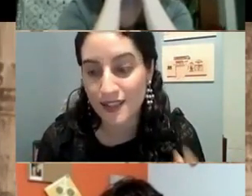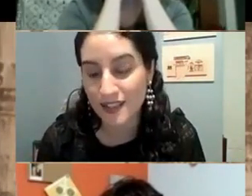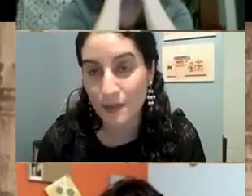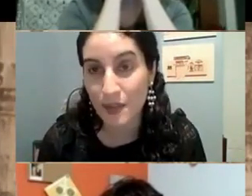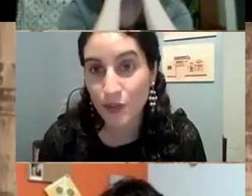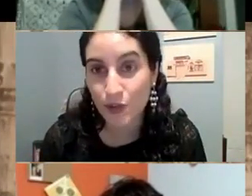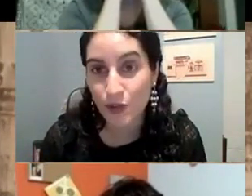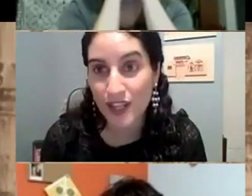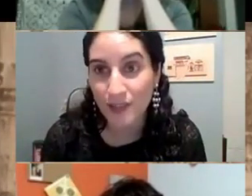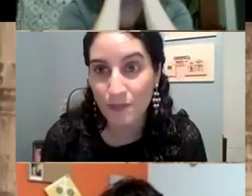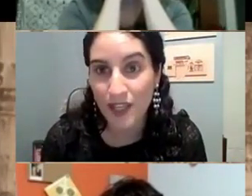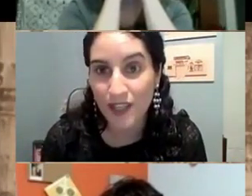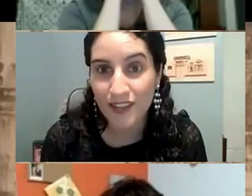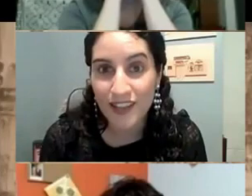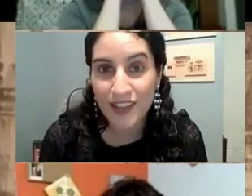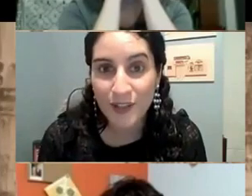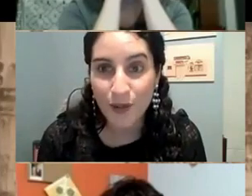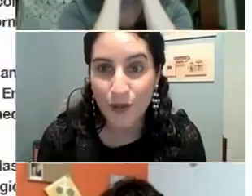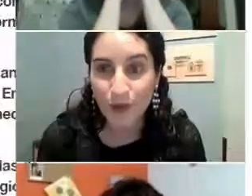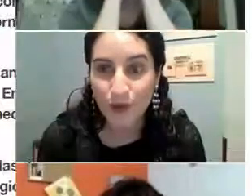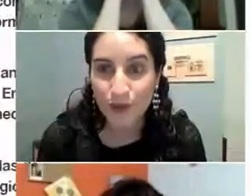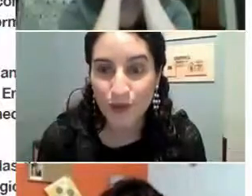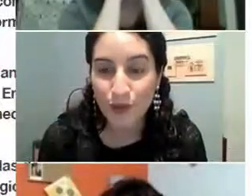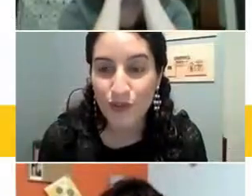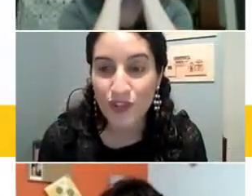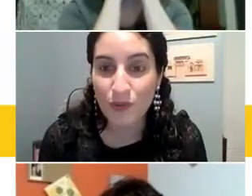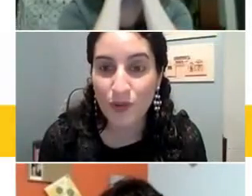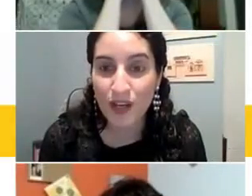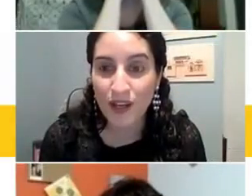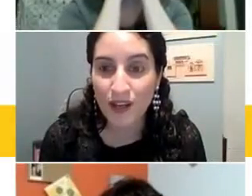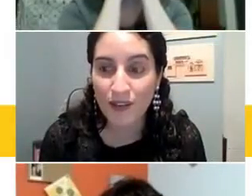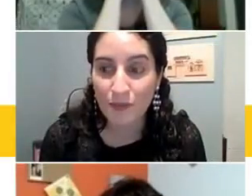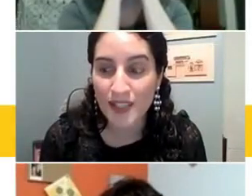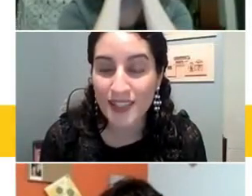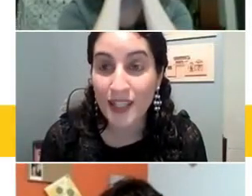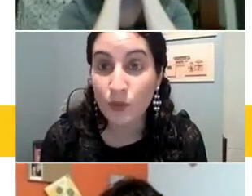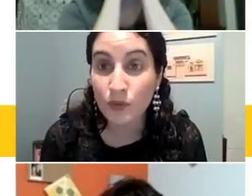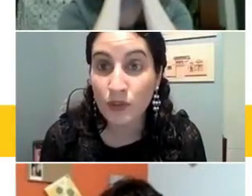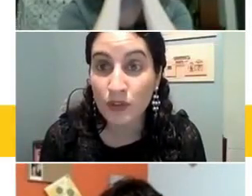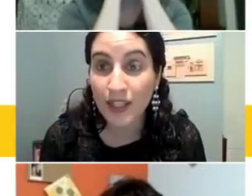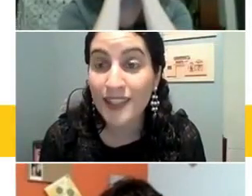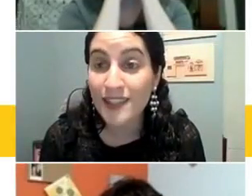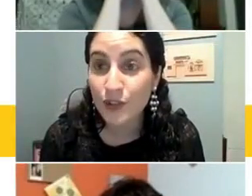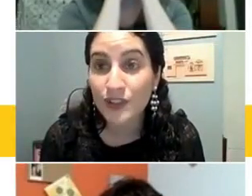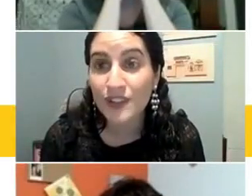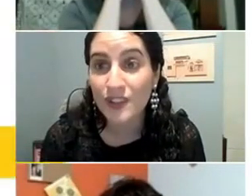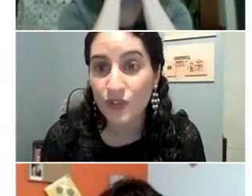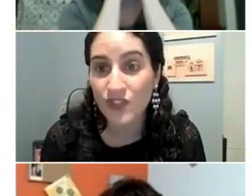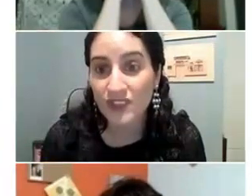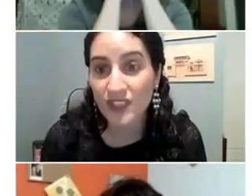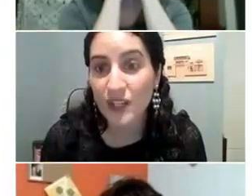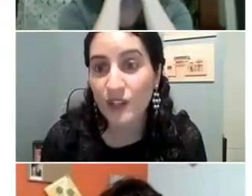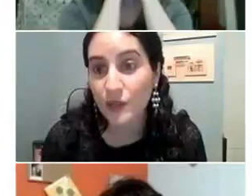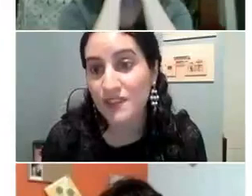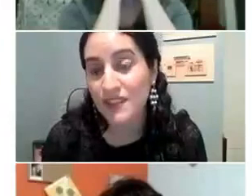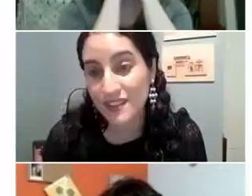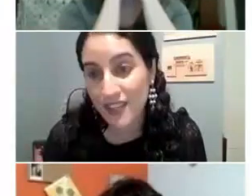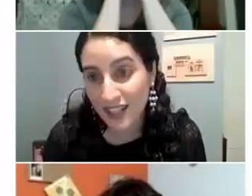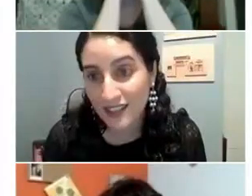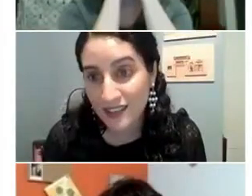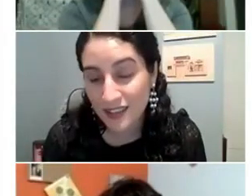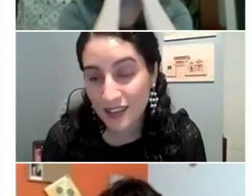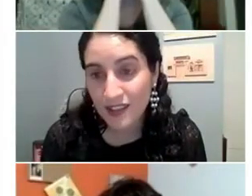este distanciamiento social también nos llevó a hacer un registro 360 grados de